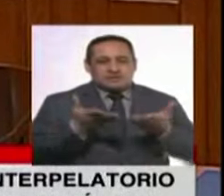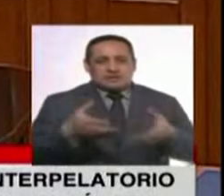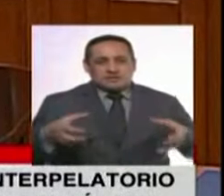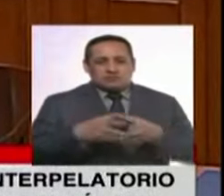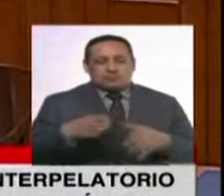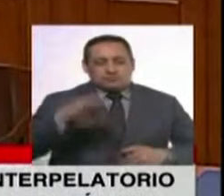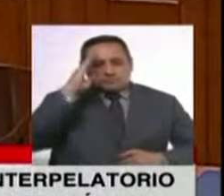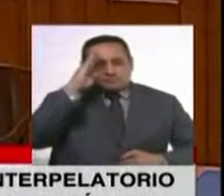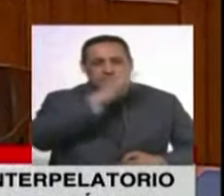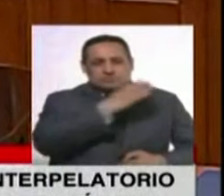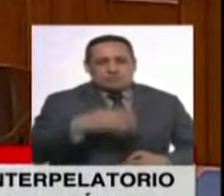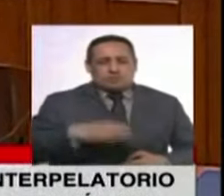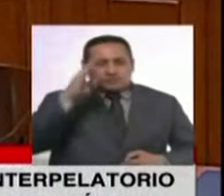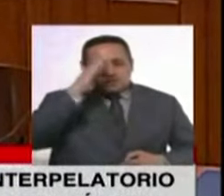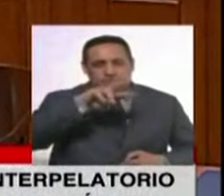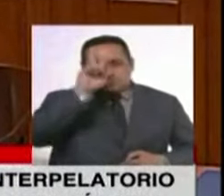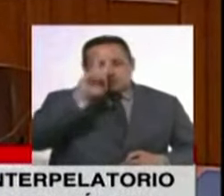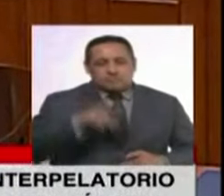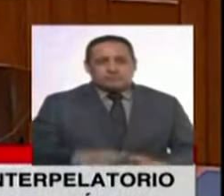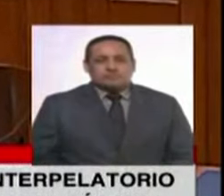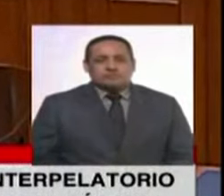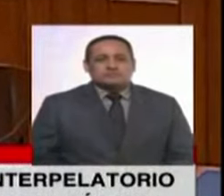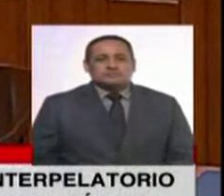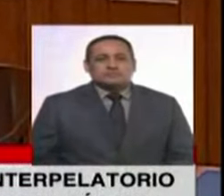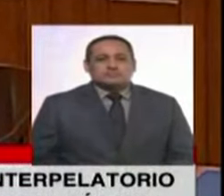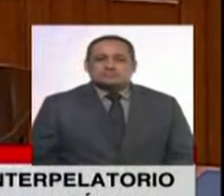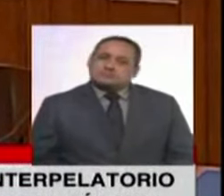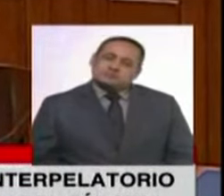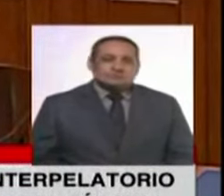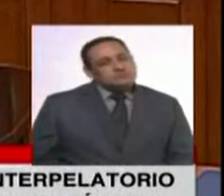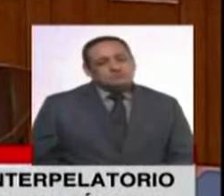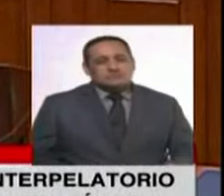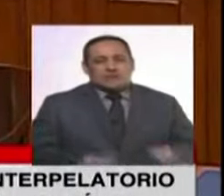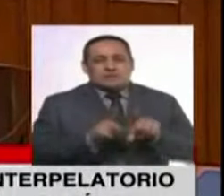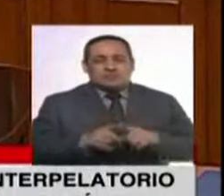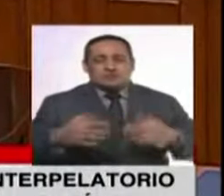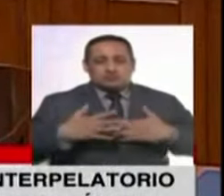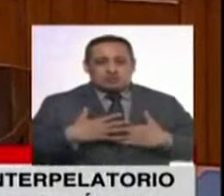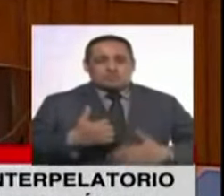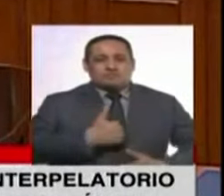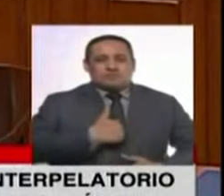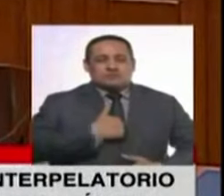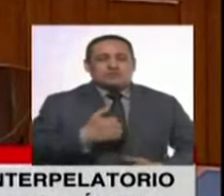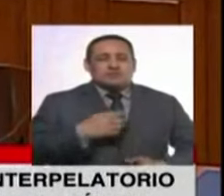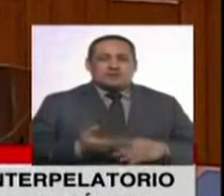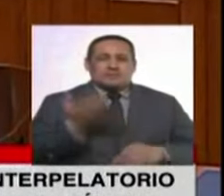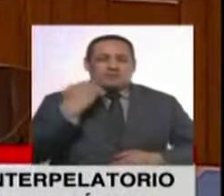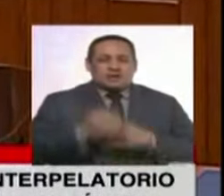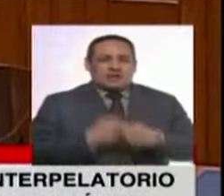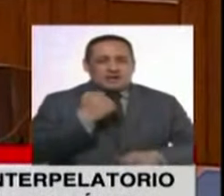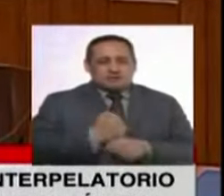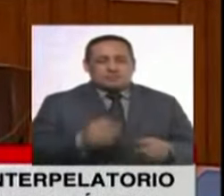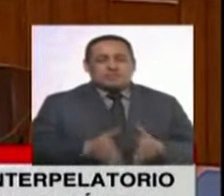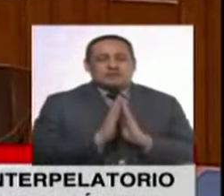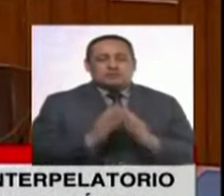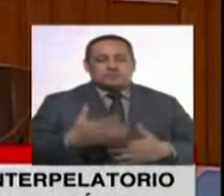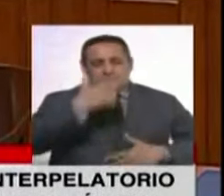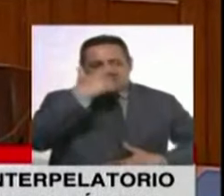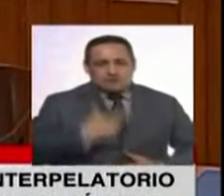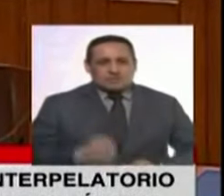al comandante general de la Policía Nacional de Perú yo mismo en más de una oportunidad he pedido